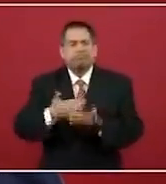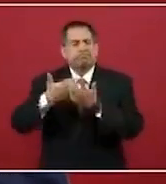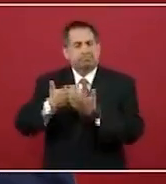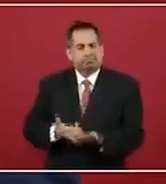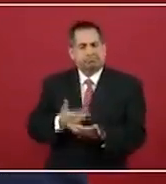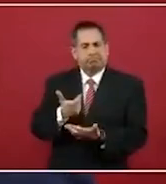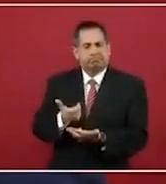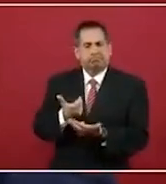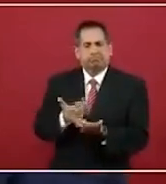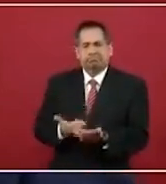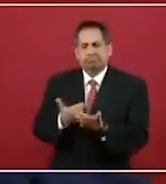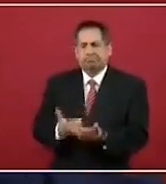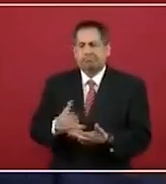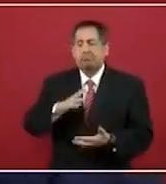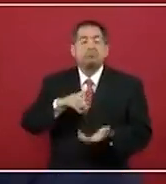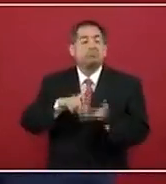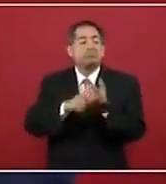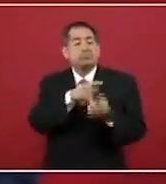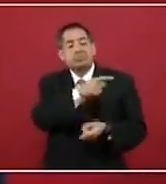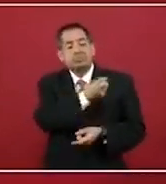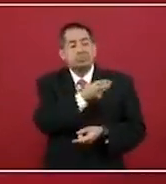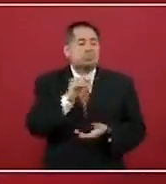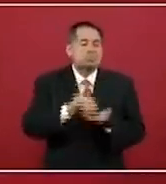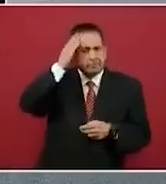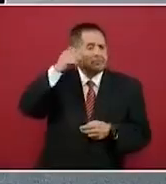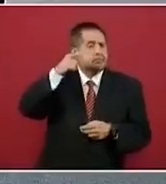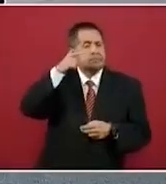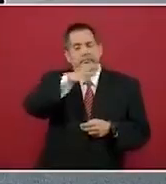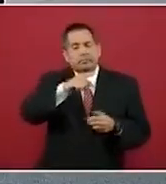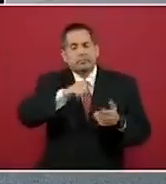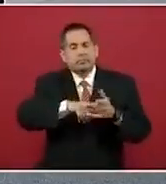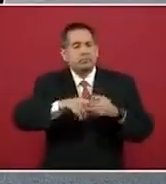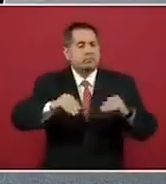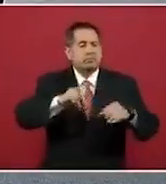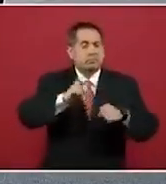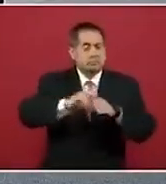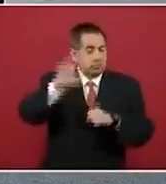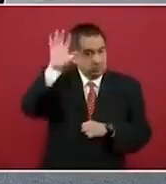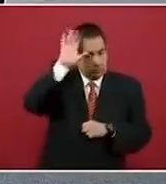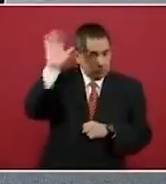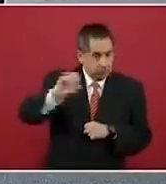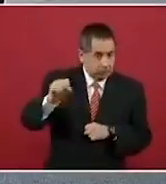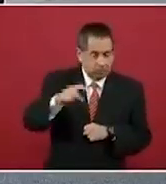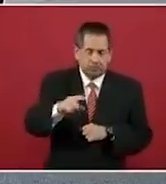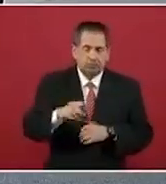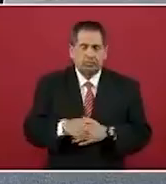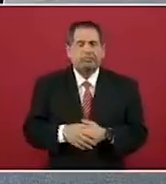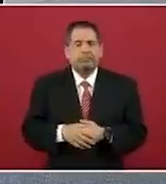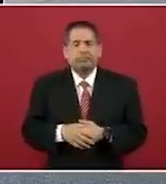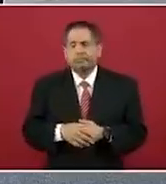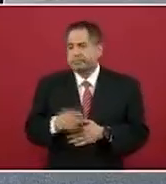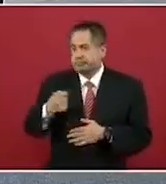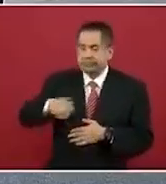mandatario dijo que se tiene que hacer la investigación para conocer las causas y castigar a los culpables. Nosotros